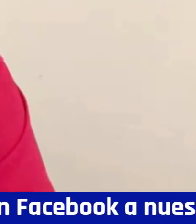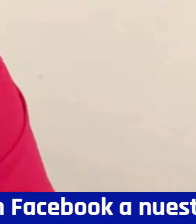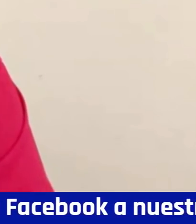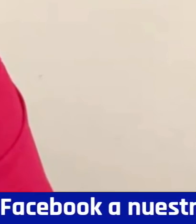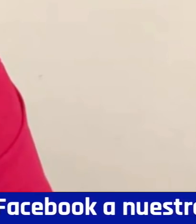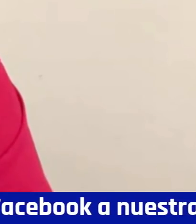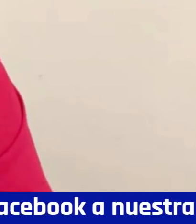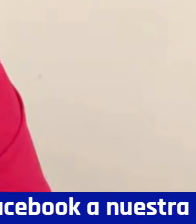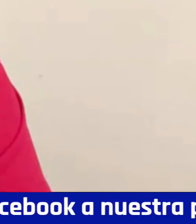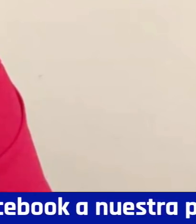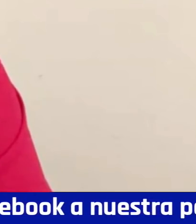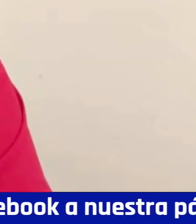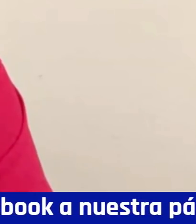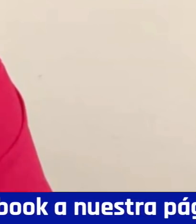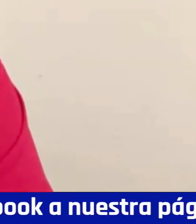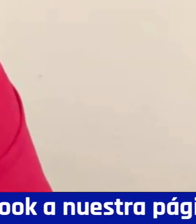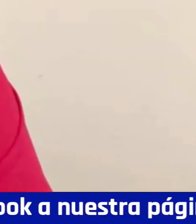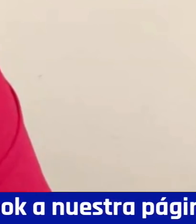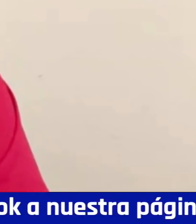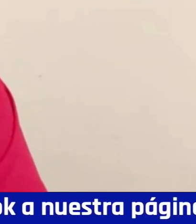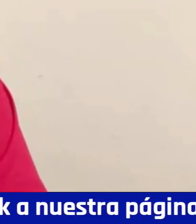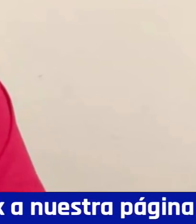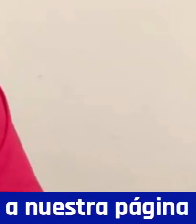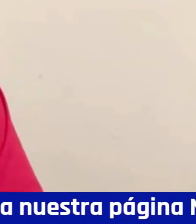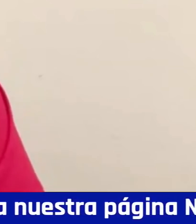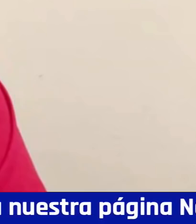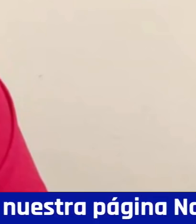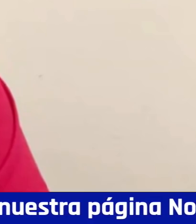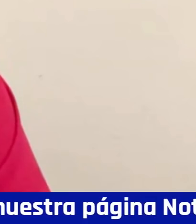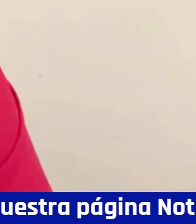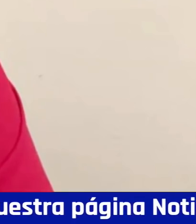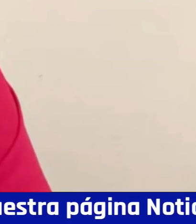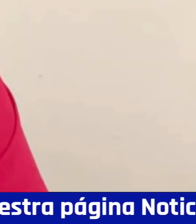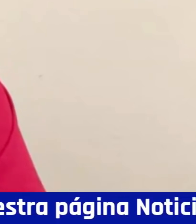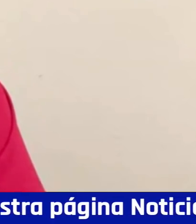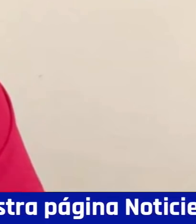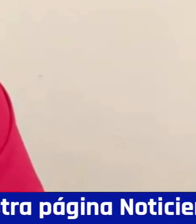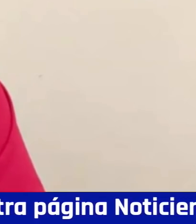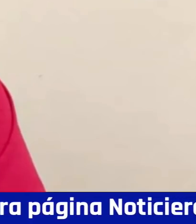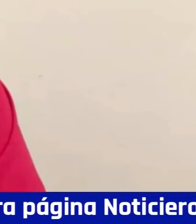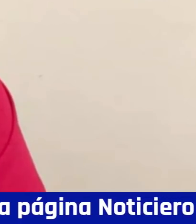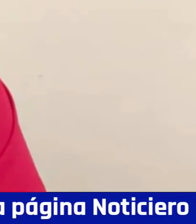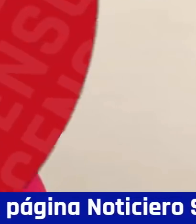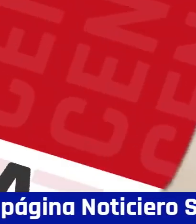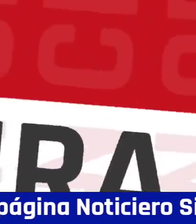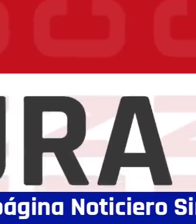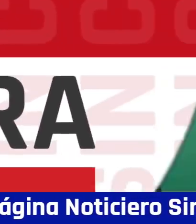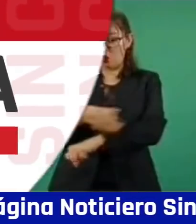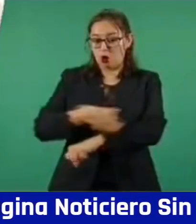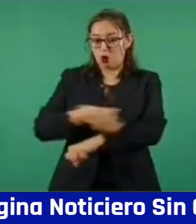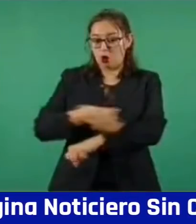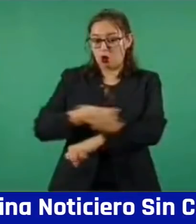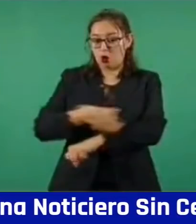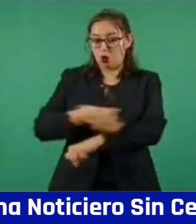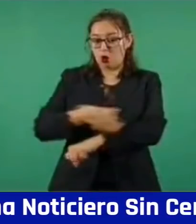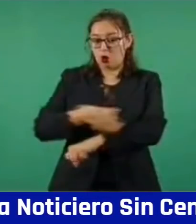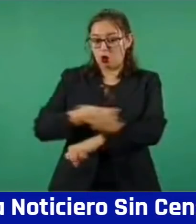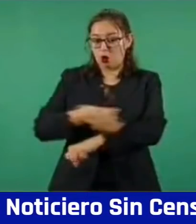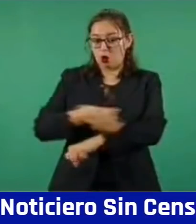pero ya te daré la razón de por qué opinan así contra Hugo López Gatell. Este es Hugo López Gatell en la mañanera.